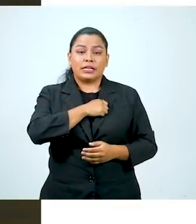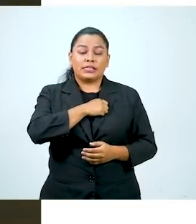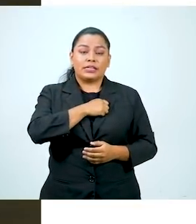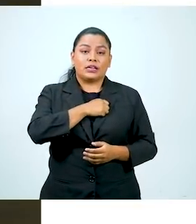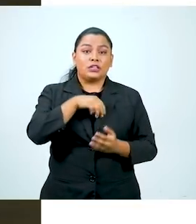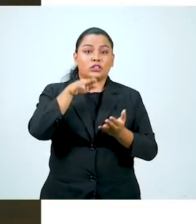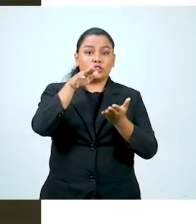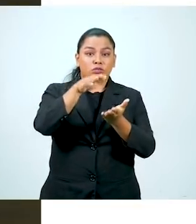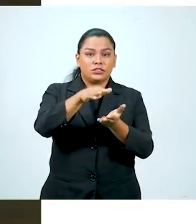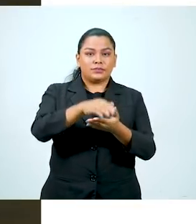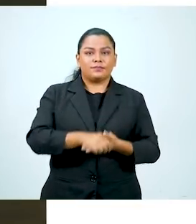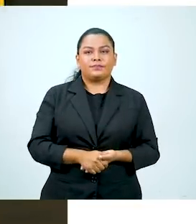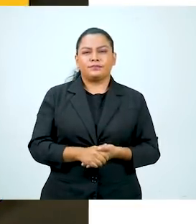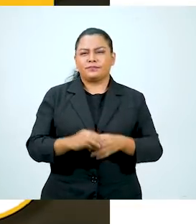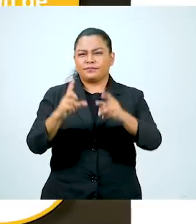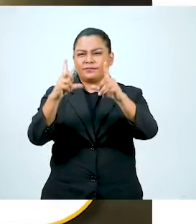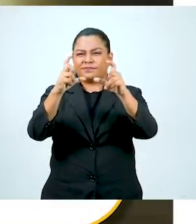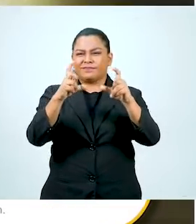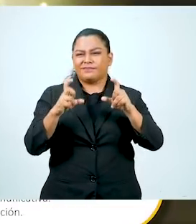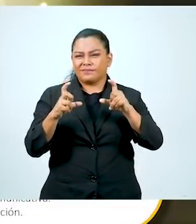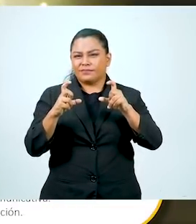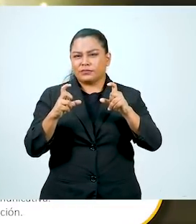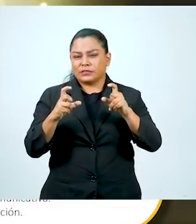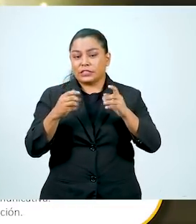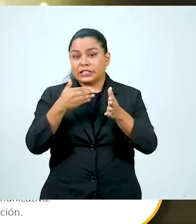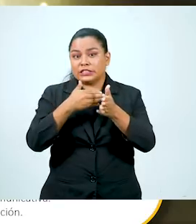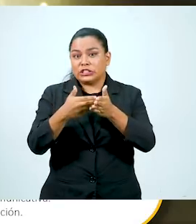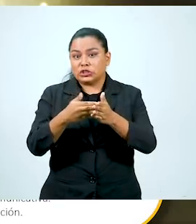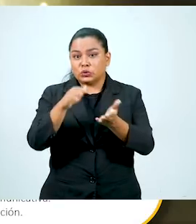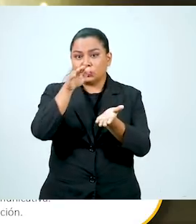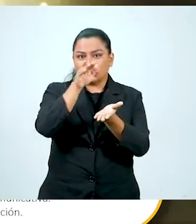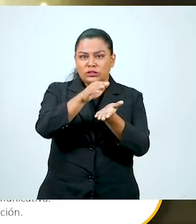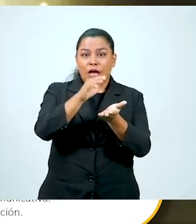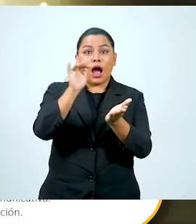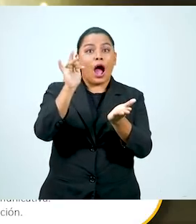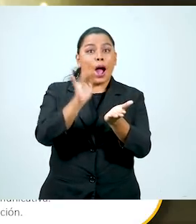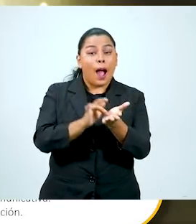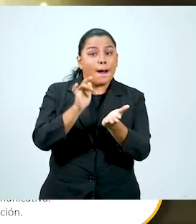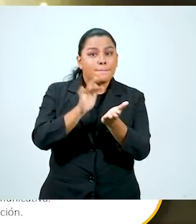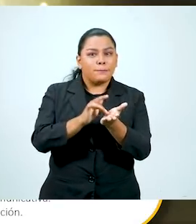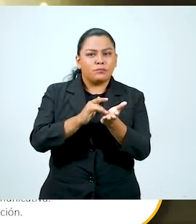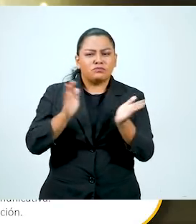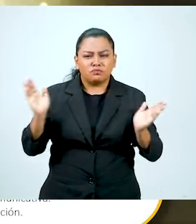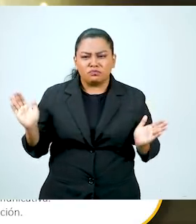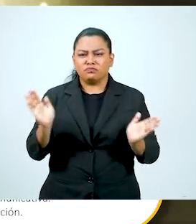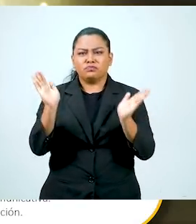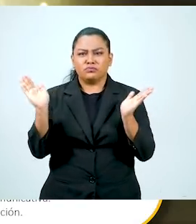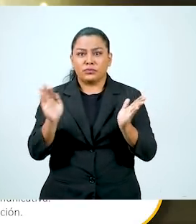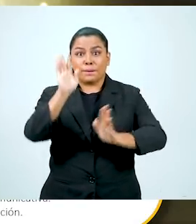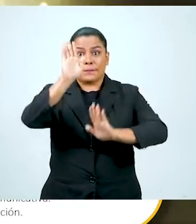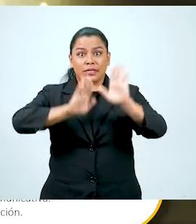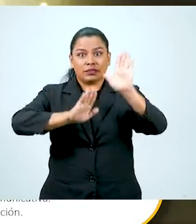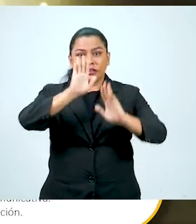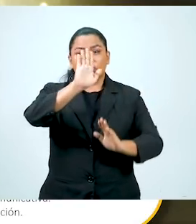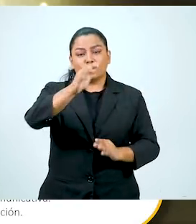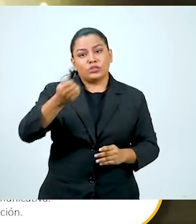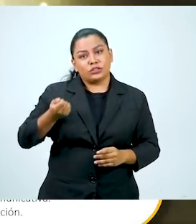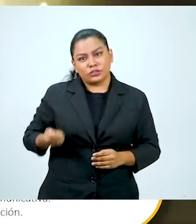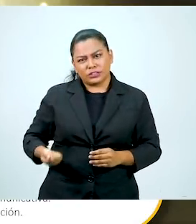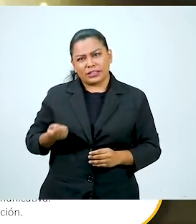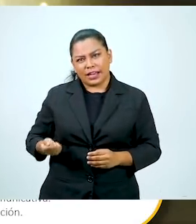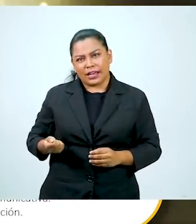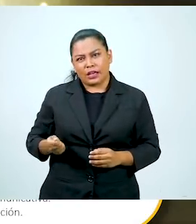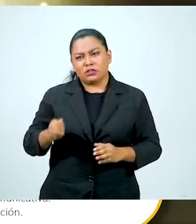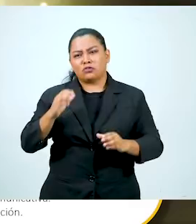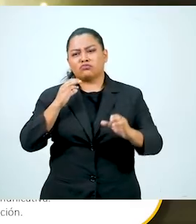unidad. Las imágenes de las entradas de unidad se deben aprovechar para incentivar la participación del